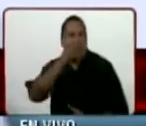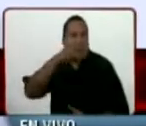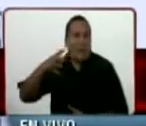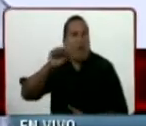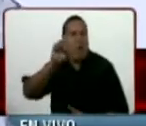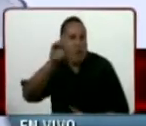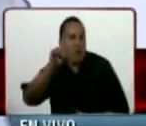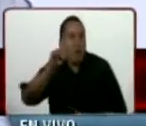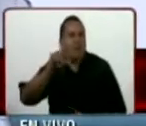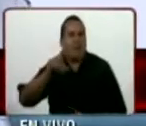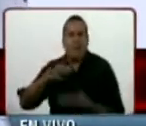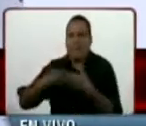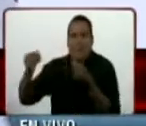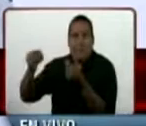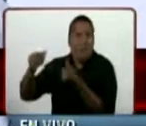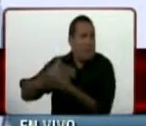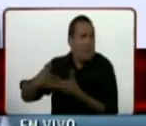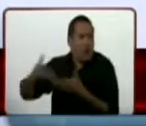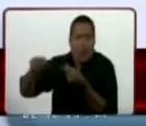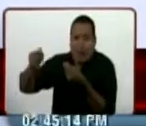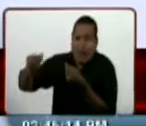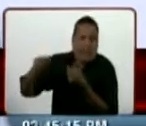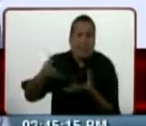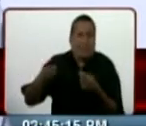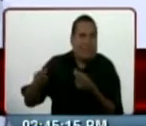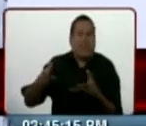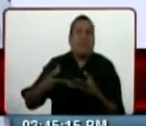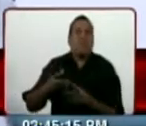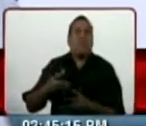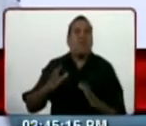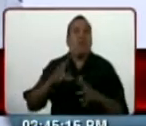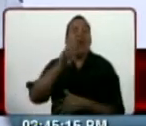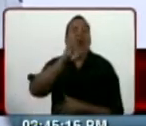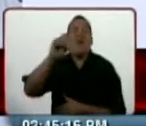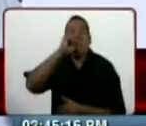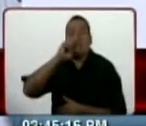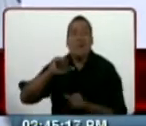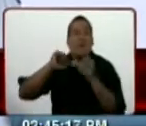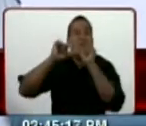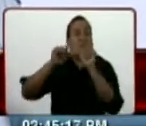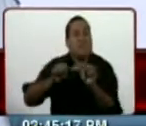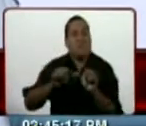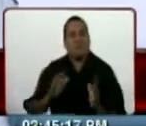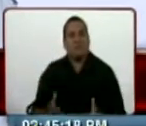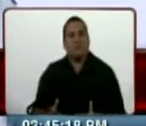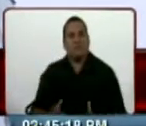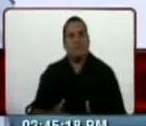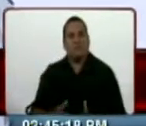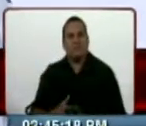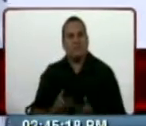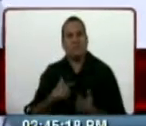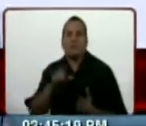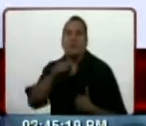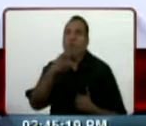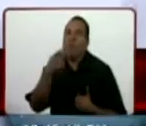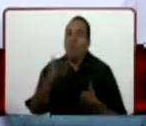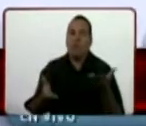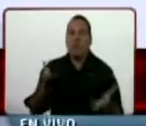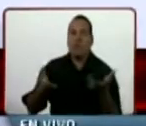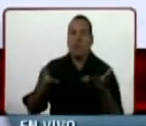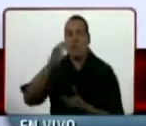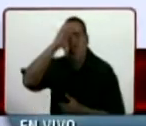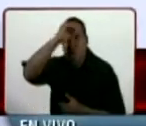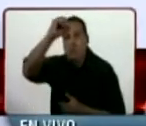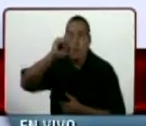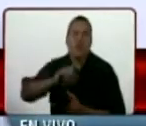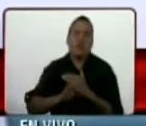más, y era un rechazo que ya tenía dos décadas por lo menos. Entonces, ahí hay que buscar un equilibrio. Es una opinión que no hemos discutido